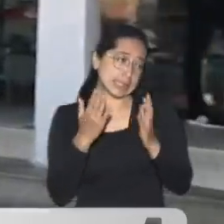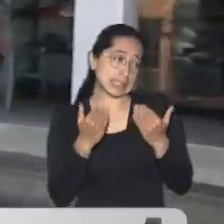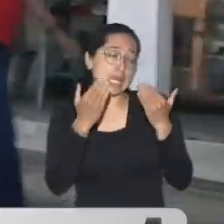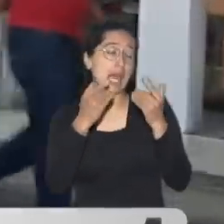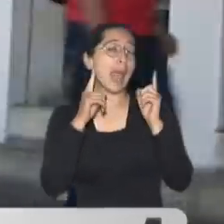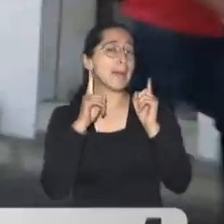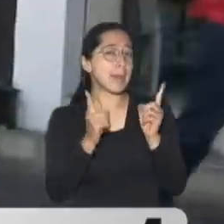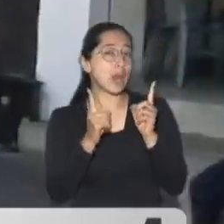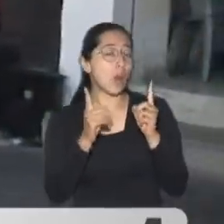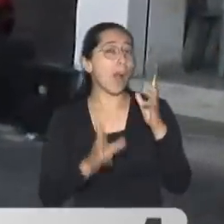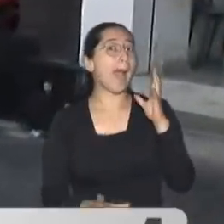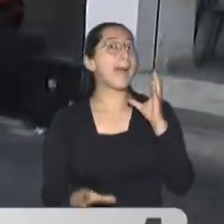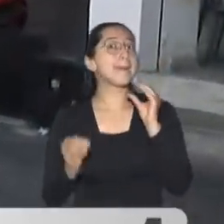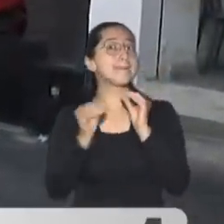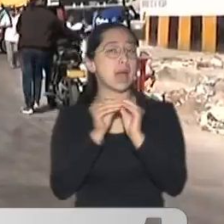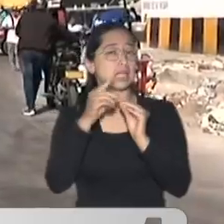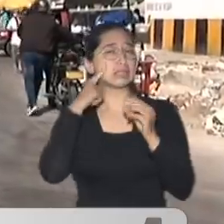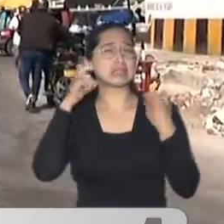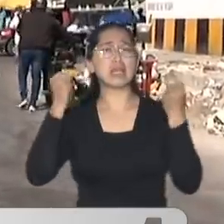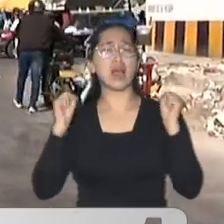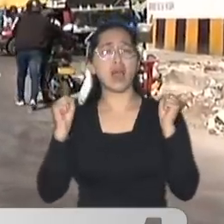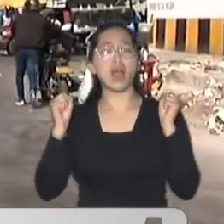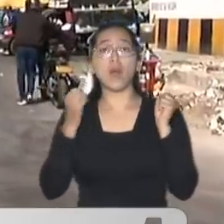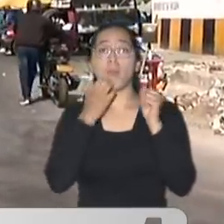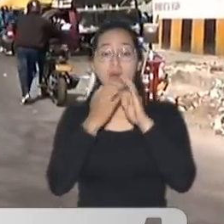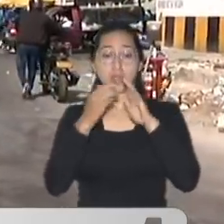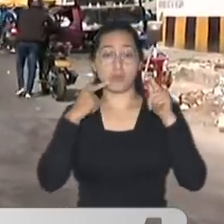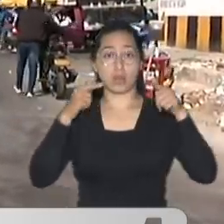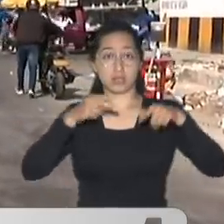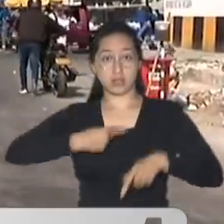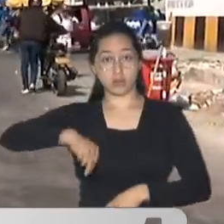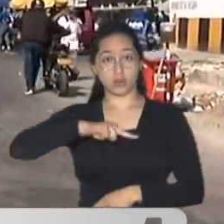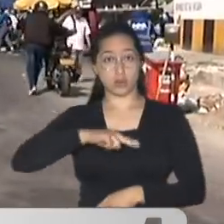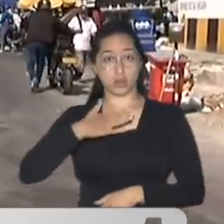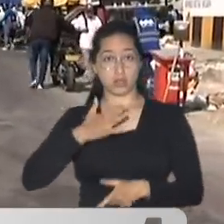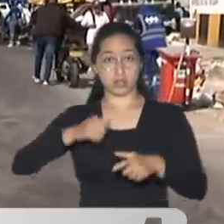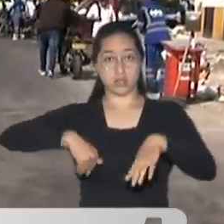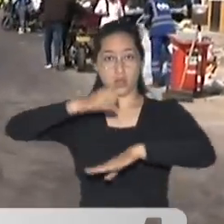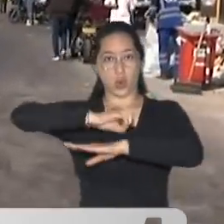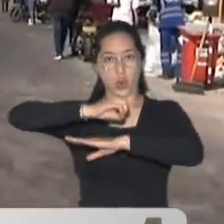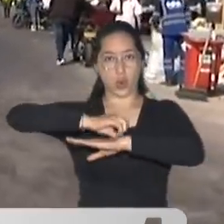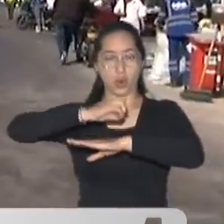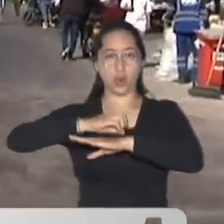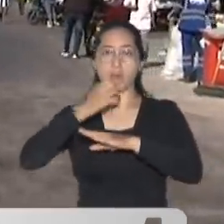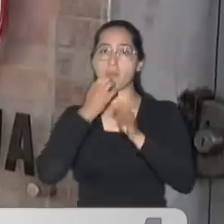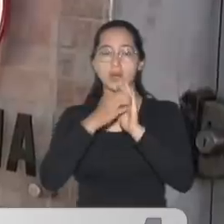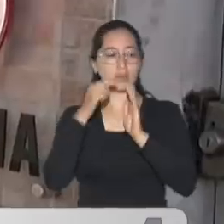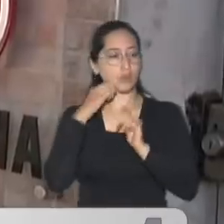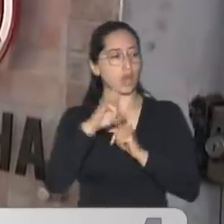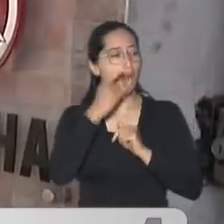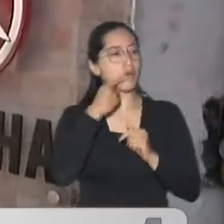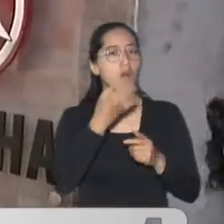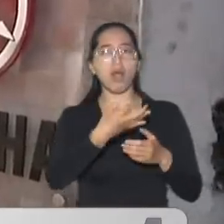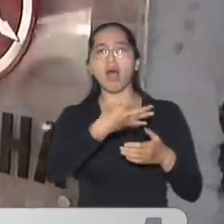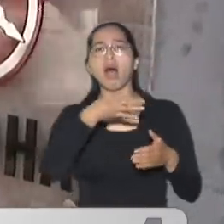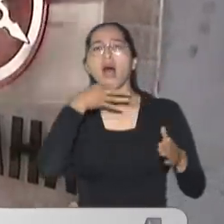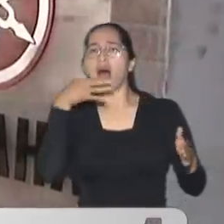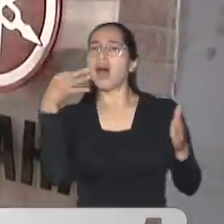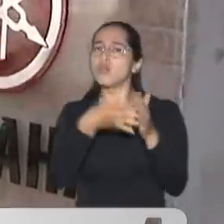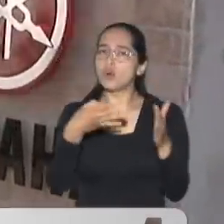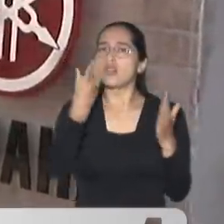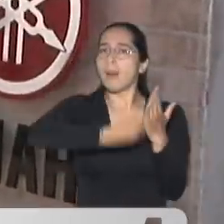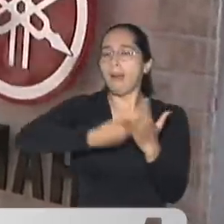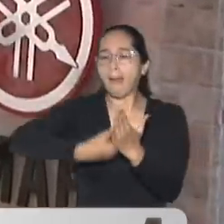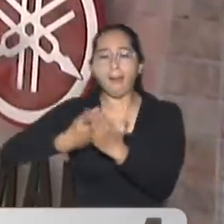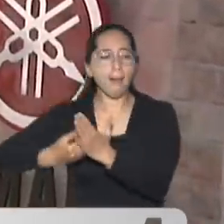porque en el caso de UNDECO los afiliados que denuncian acá nosotros los direccionamos al GAULA, ya sea la policía o el ejército,